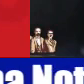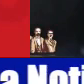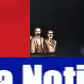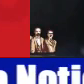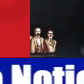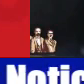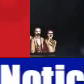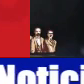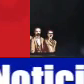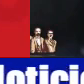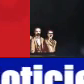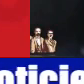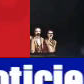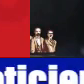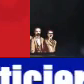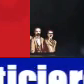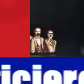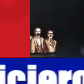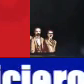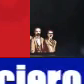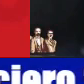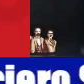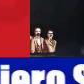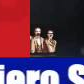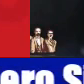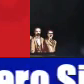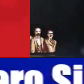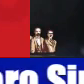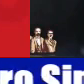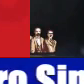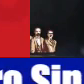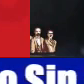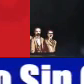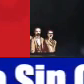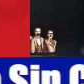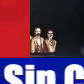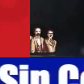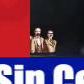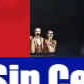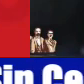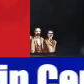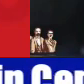pudimos registrar alrededor de 250,000 muertos.